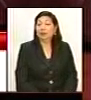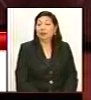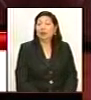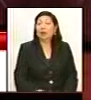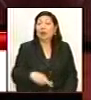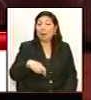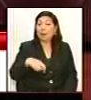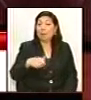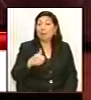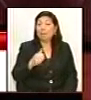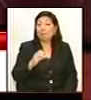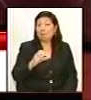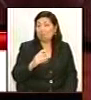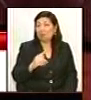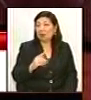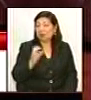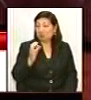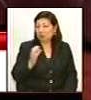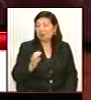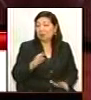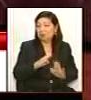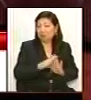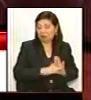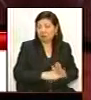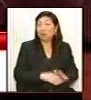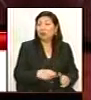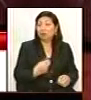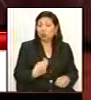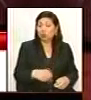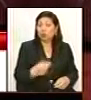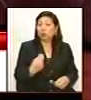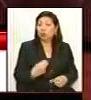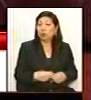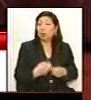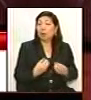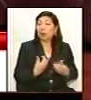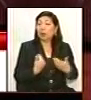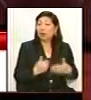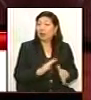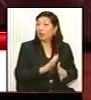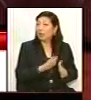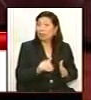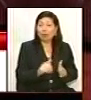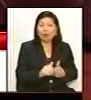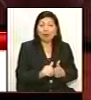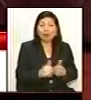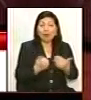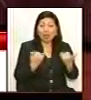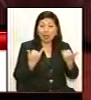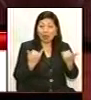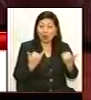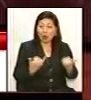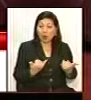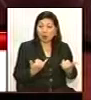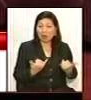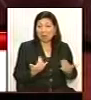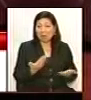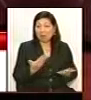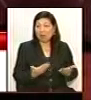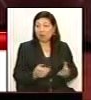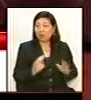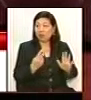PAC, estamos seguros que eso va a bajar dramáticamente porque ya todo está desde ahora, o por lo menos